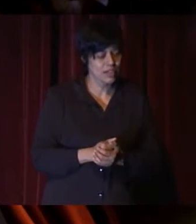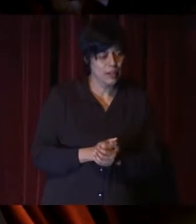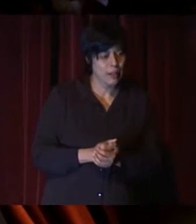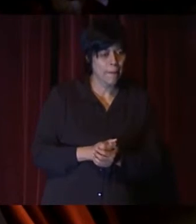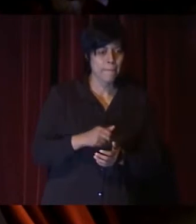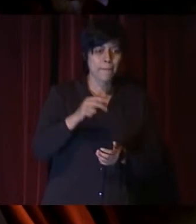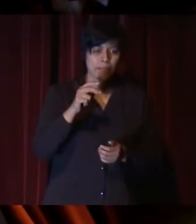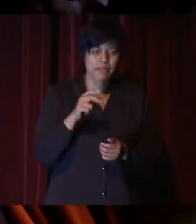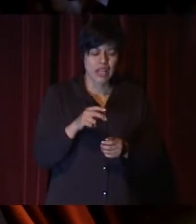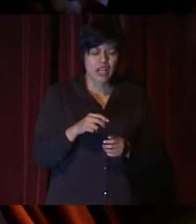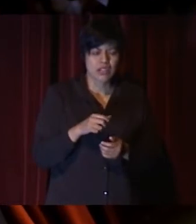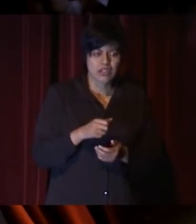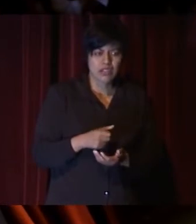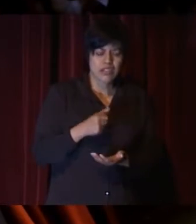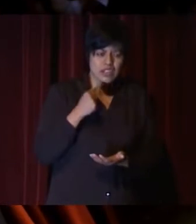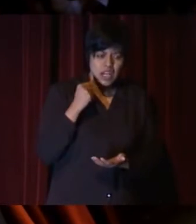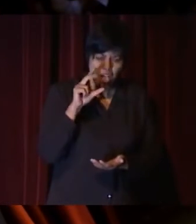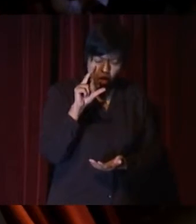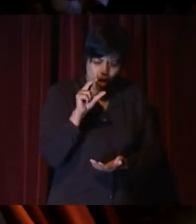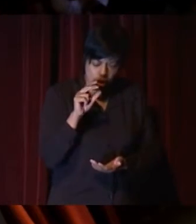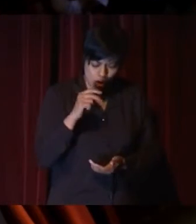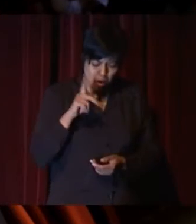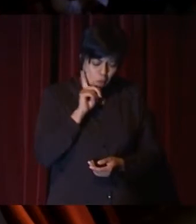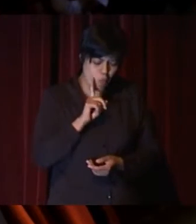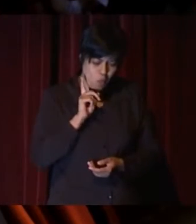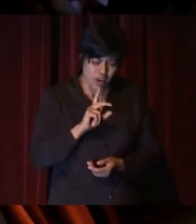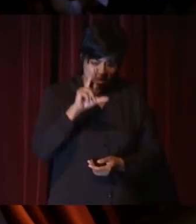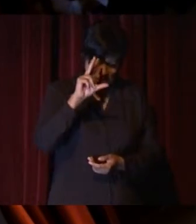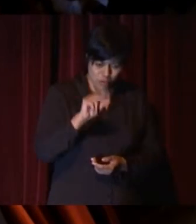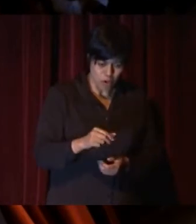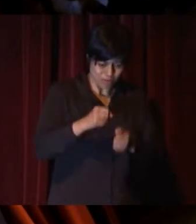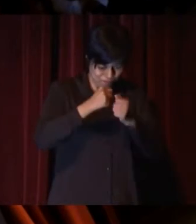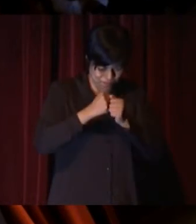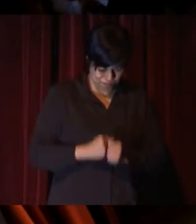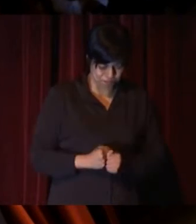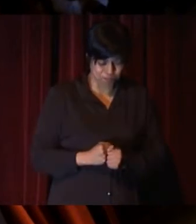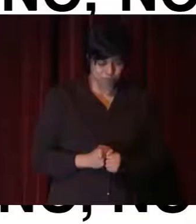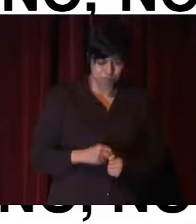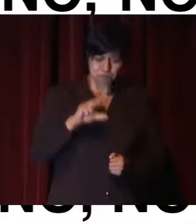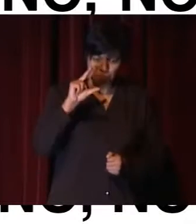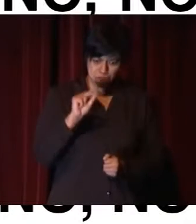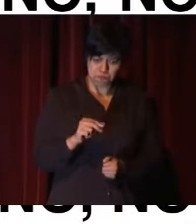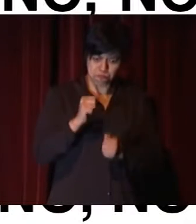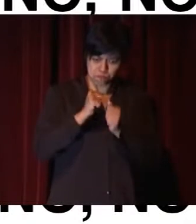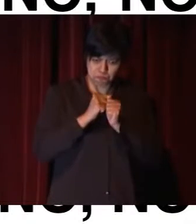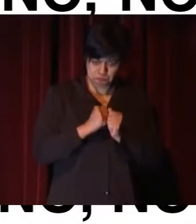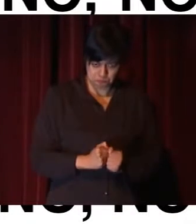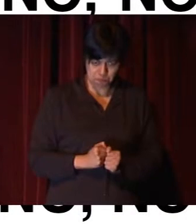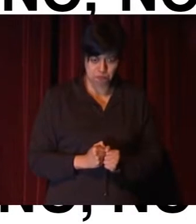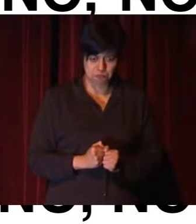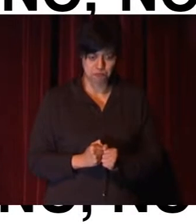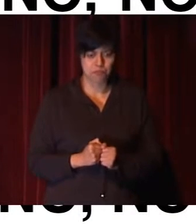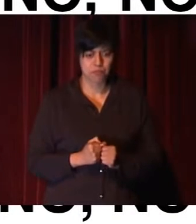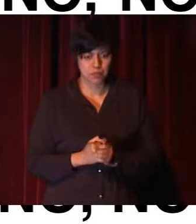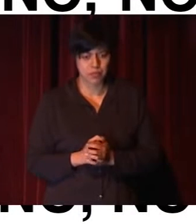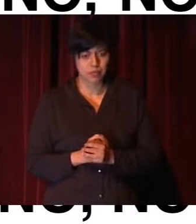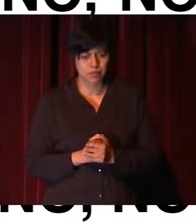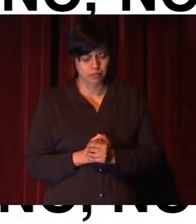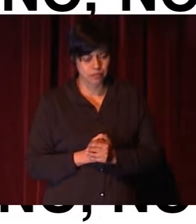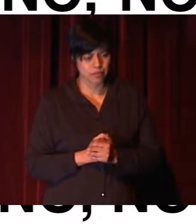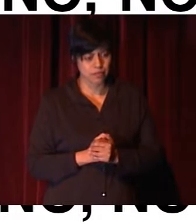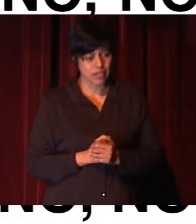uso del no en las mujeres se nos dice que tomemos el no y lo hagamos nuestro a toda costa sin embargo